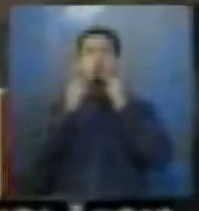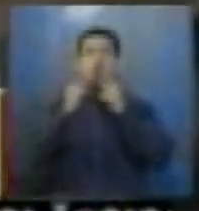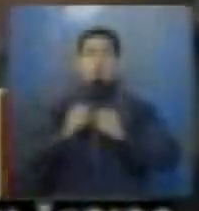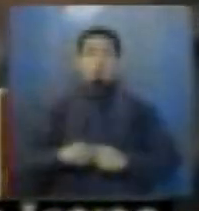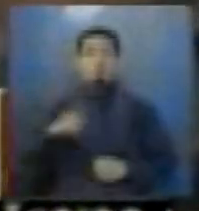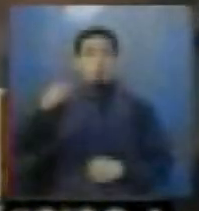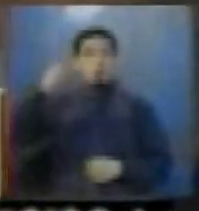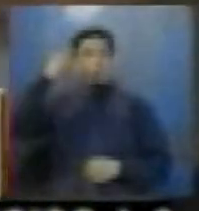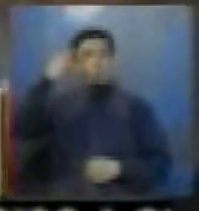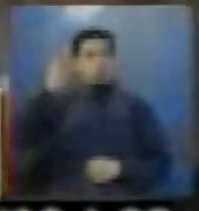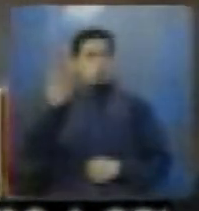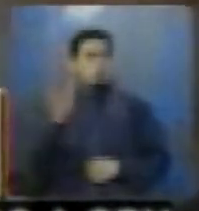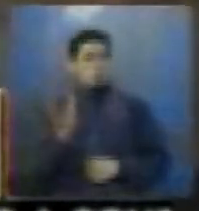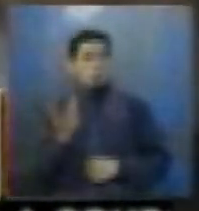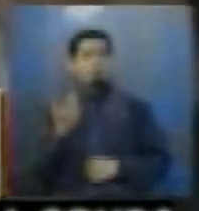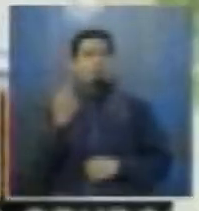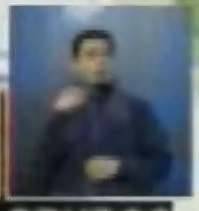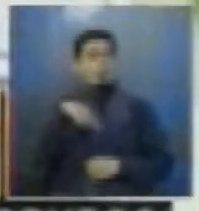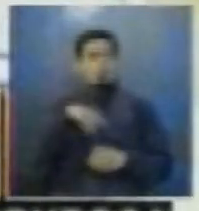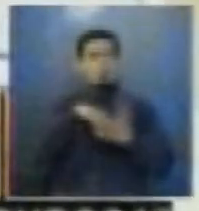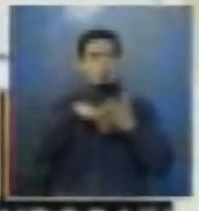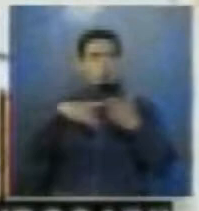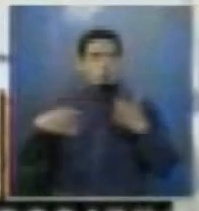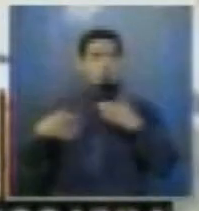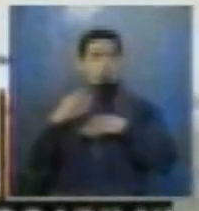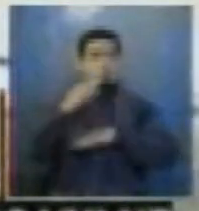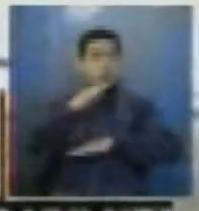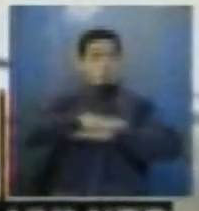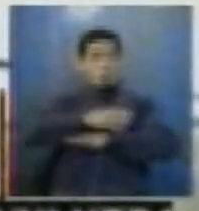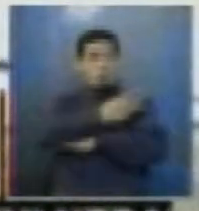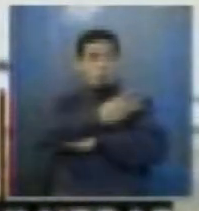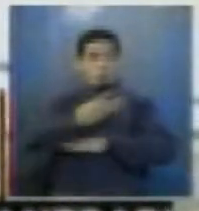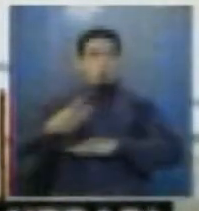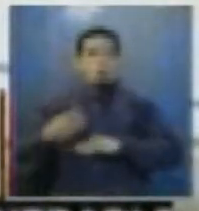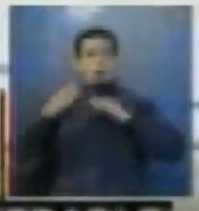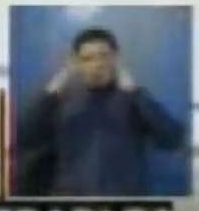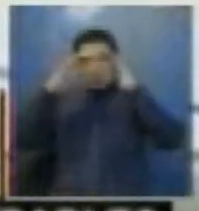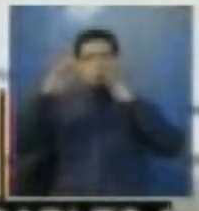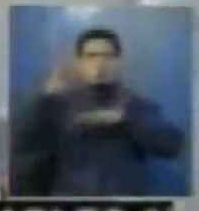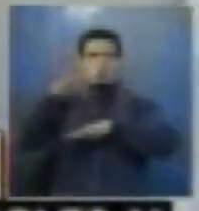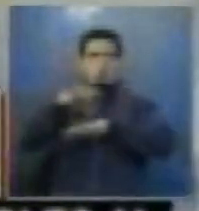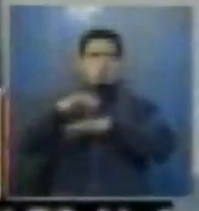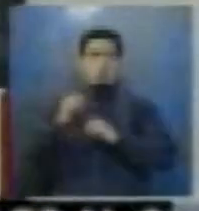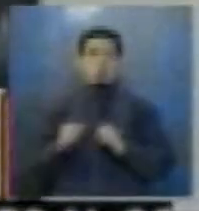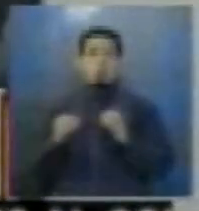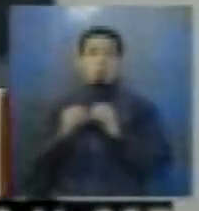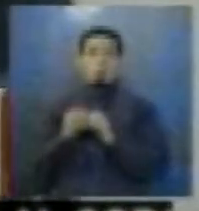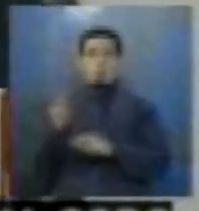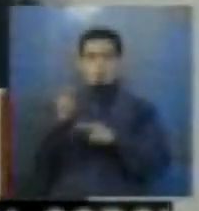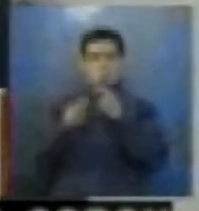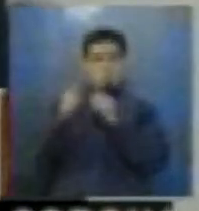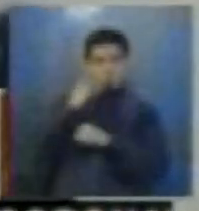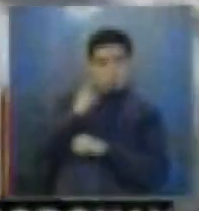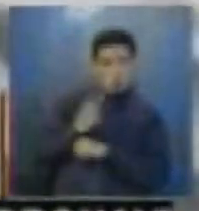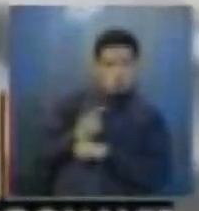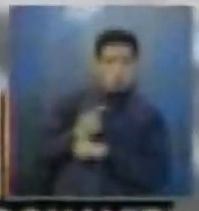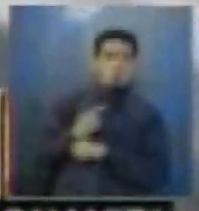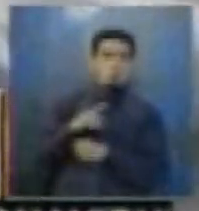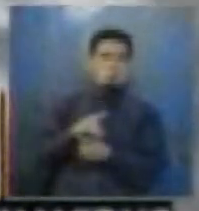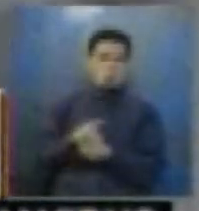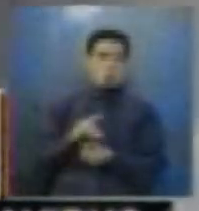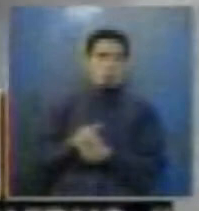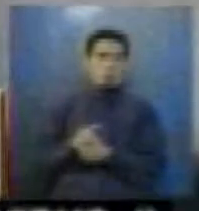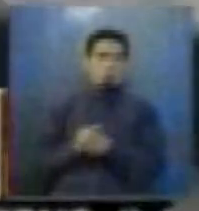el gobierno, a través de estos medios, se ha atendido la demanda de citas, se ha realizado un triaje médico, es decir,